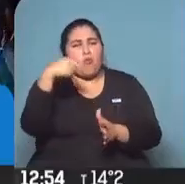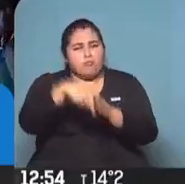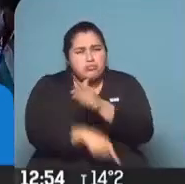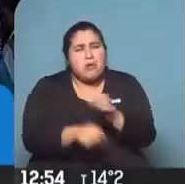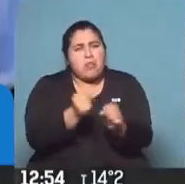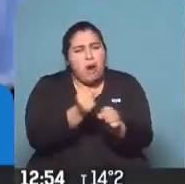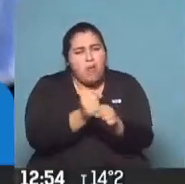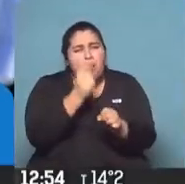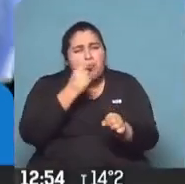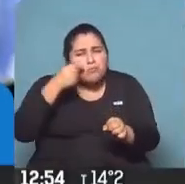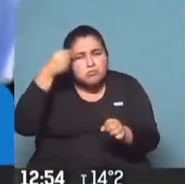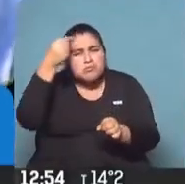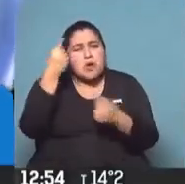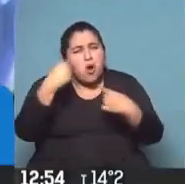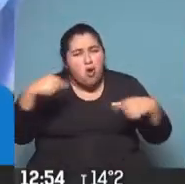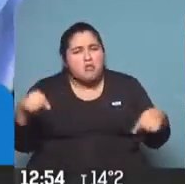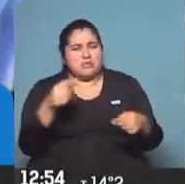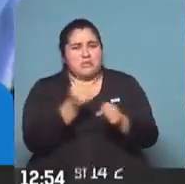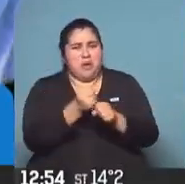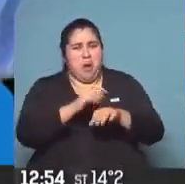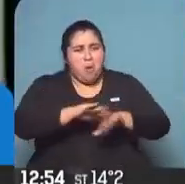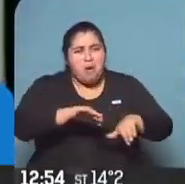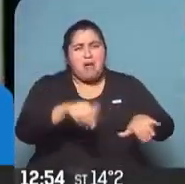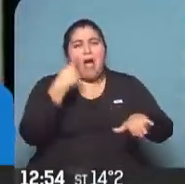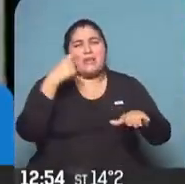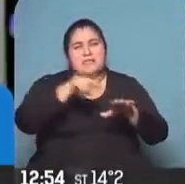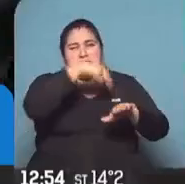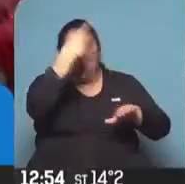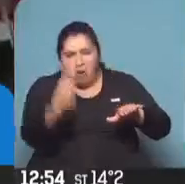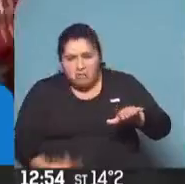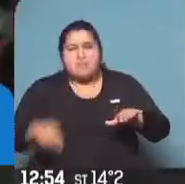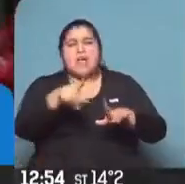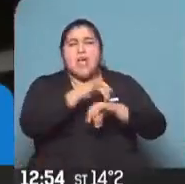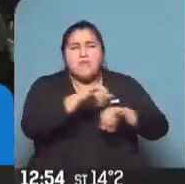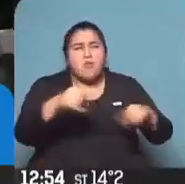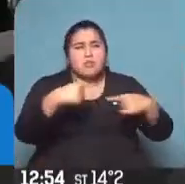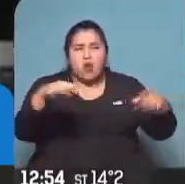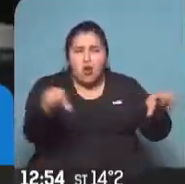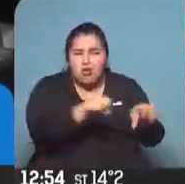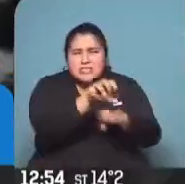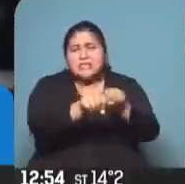abordajes voladuras marcadores de paracaidismo recolección de información